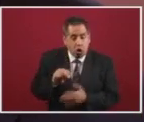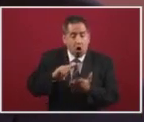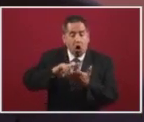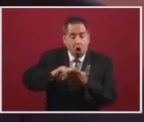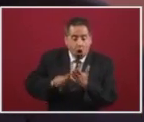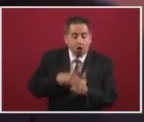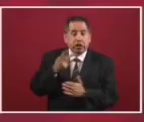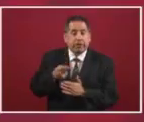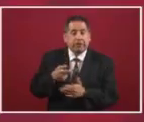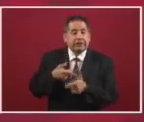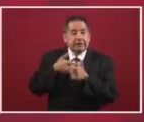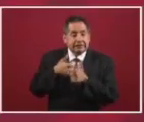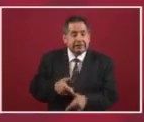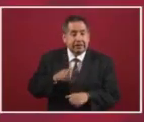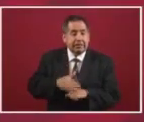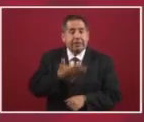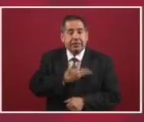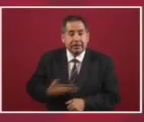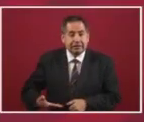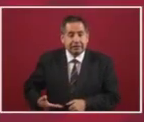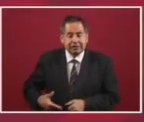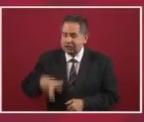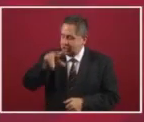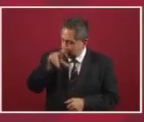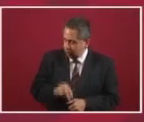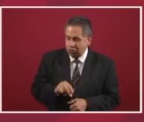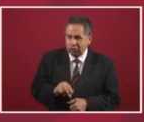no reelección y no corrupción.